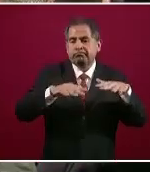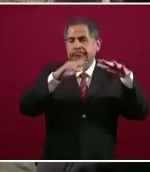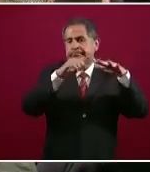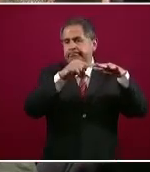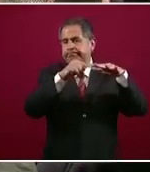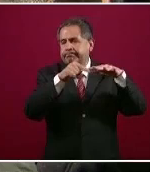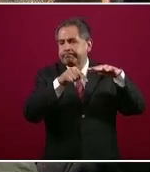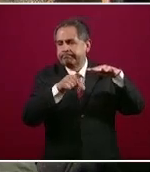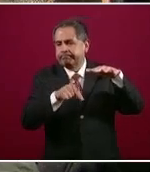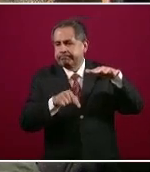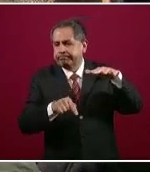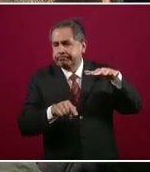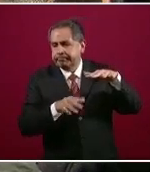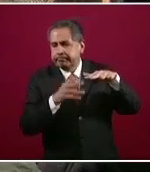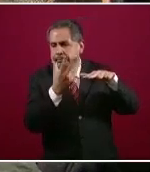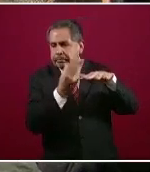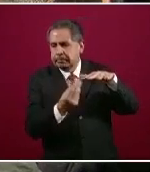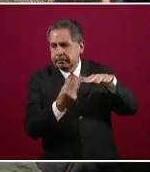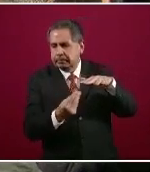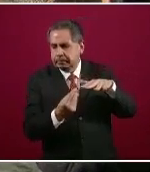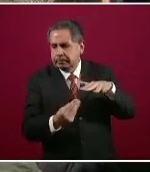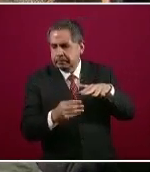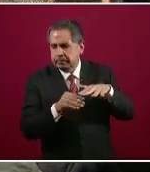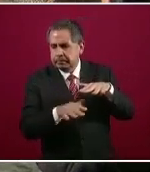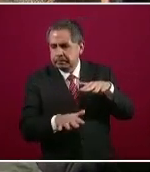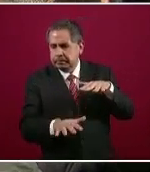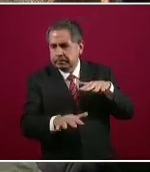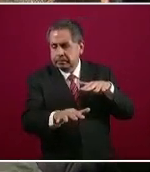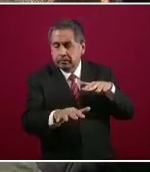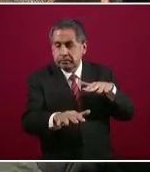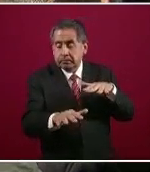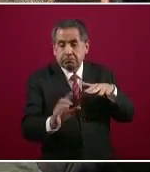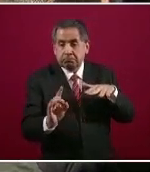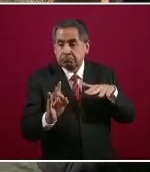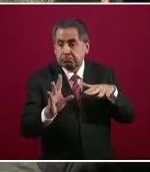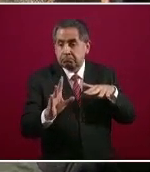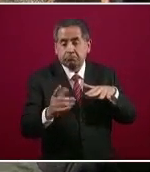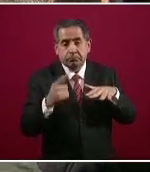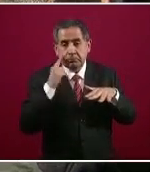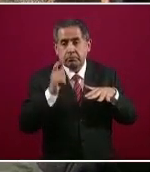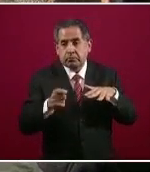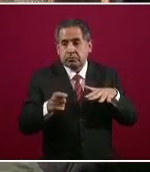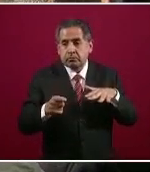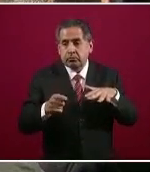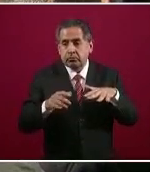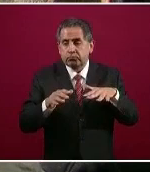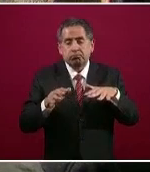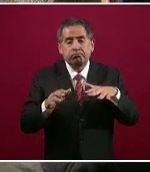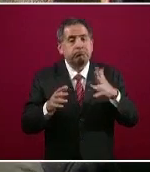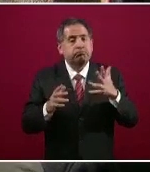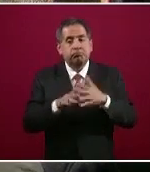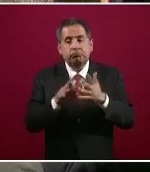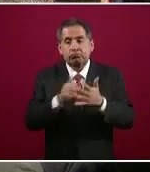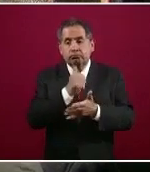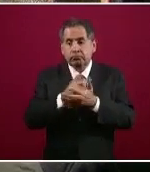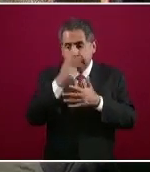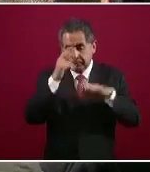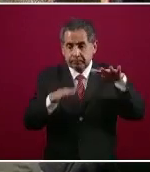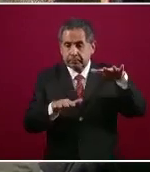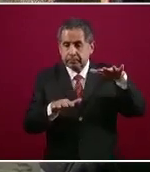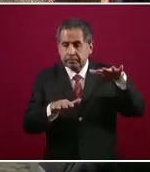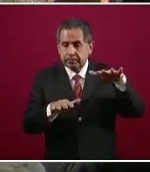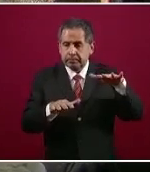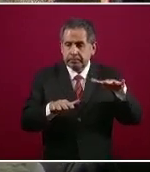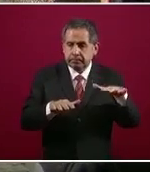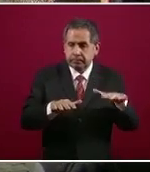Por la sobreexplotación del agua en ciertas zonas se fue invirtiendo la pendiente, bajando la ciudad y eso nos creó